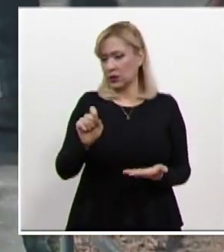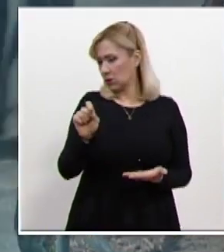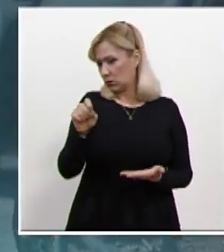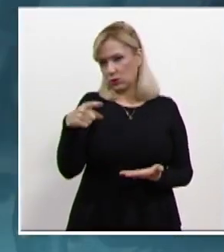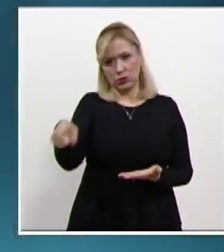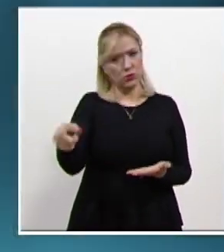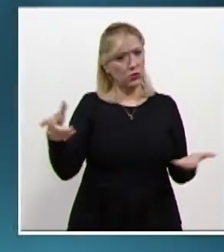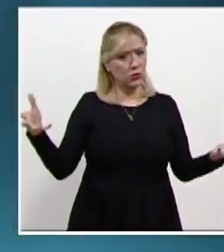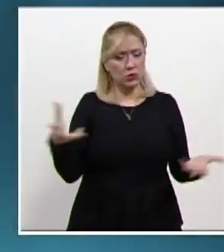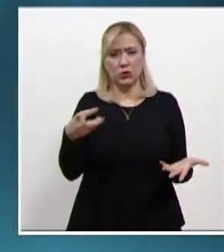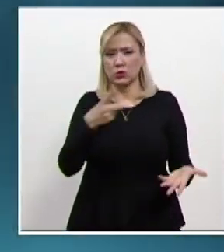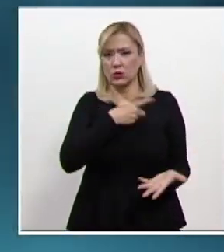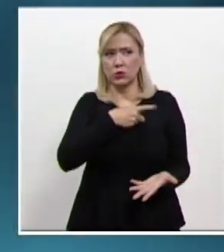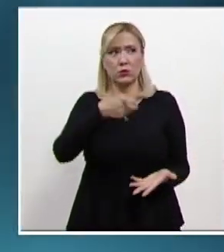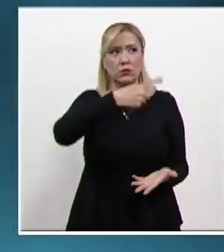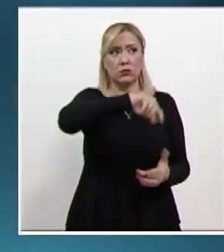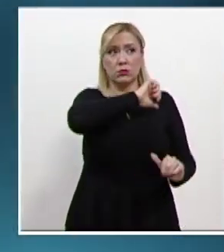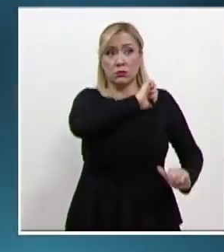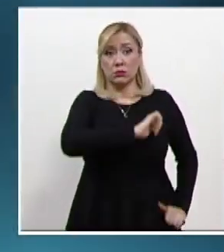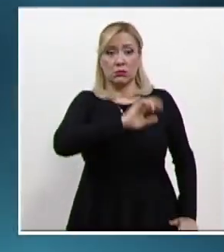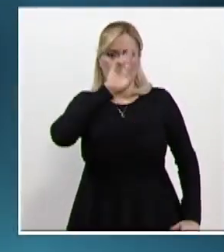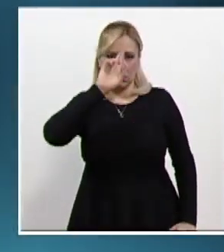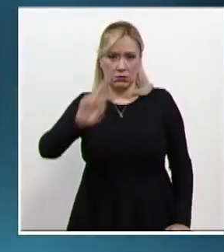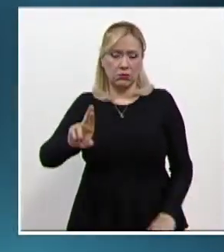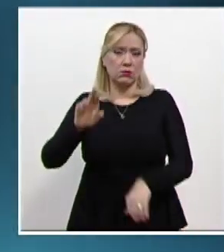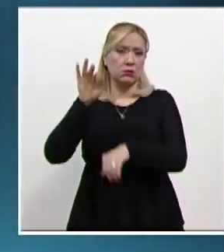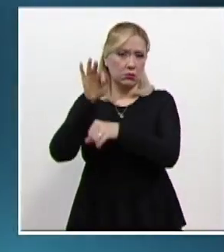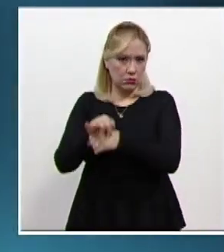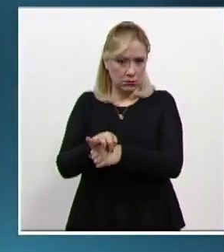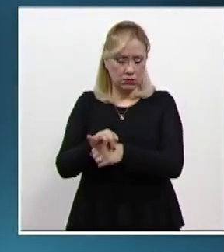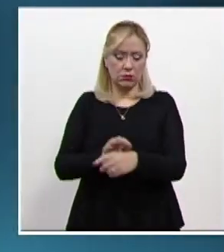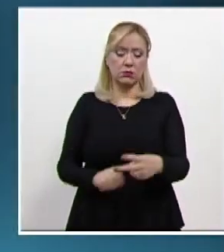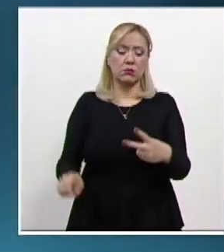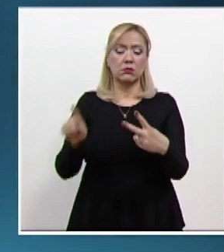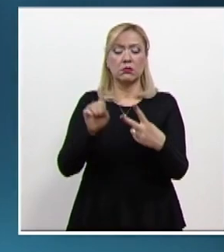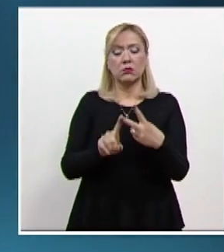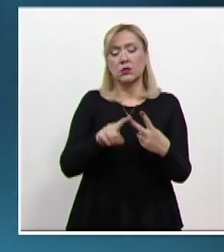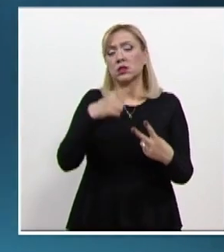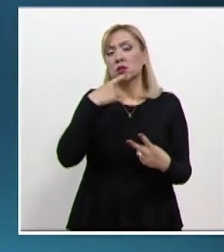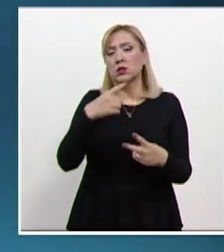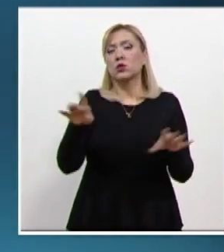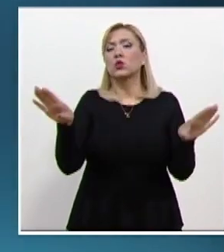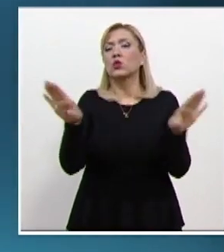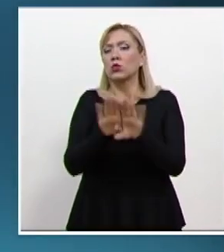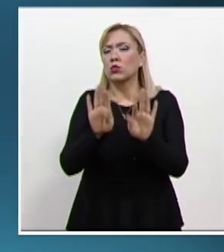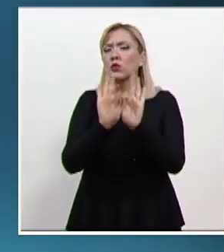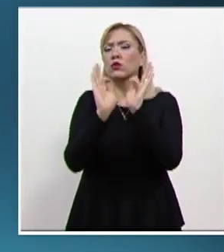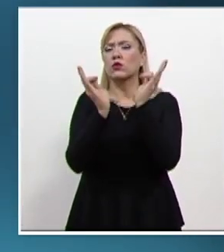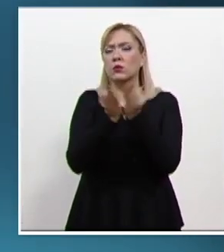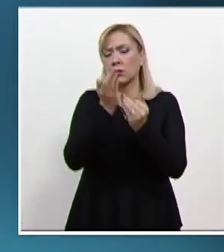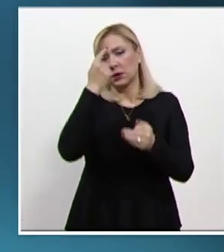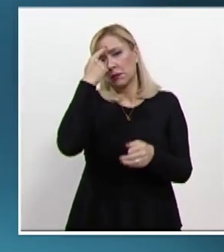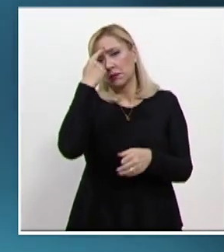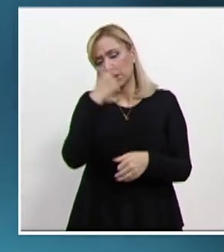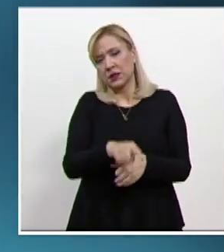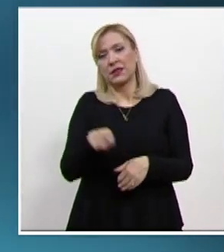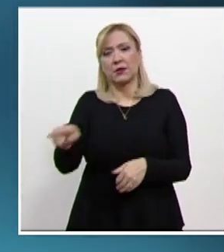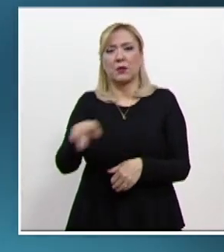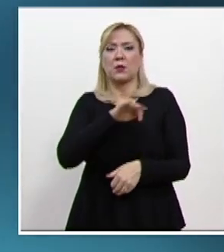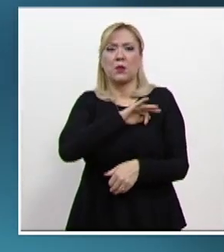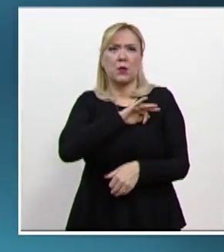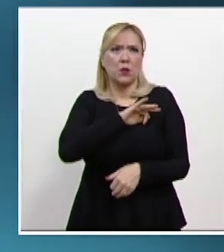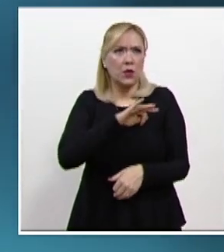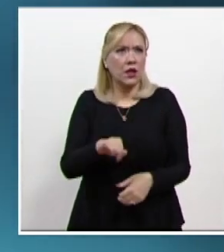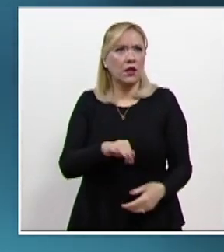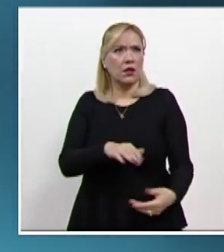obligación de las autoridades de respetarlo y protegerlo. En el segundo capítulo, desglosa los mecanismos para el ejercicio de la capacidad jurídica,